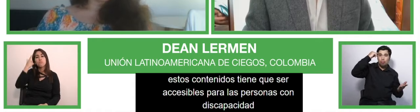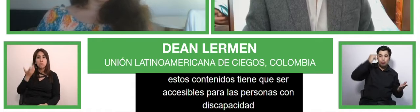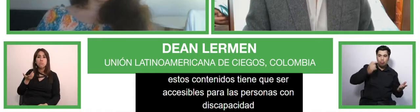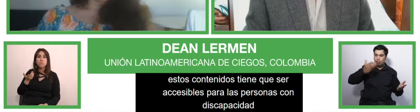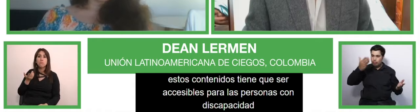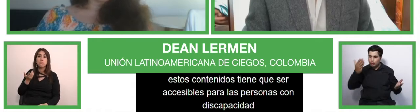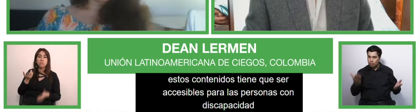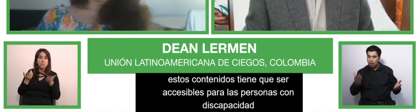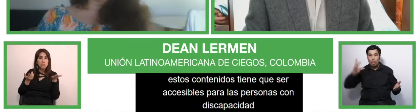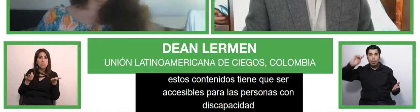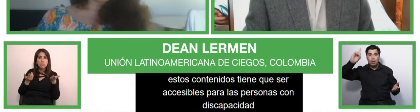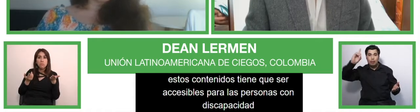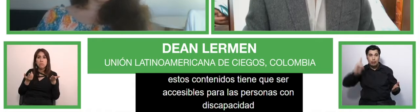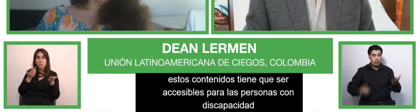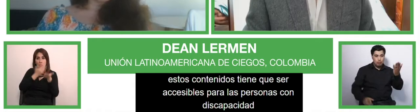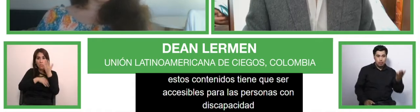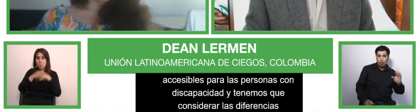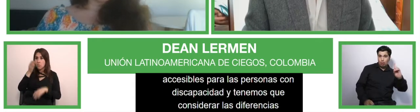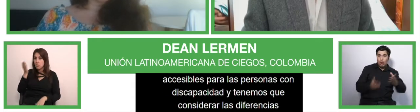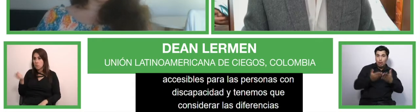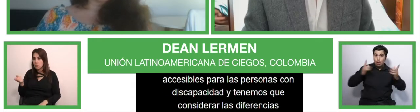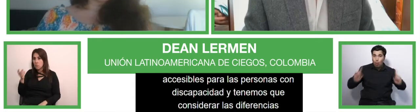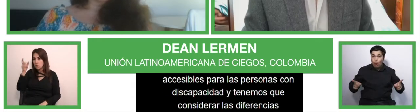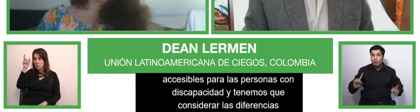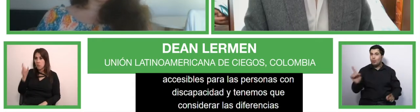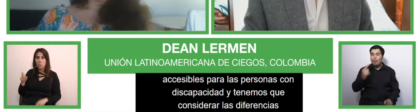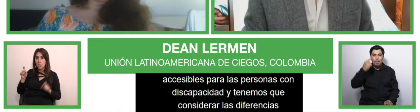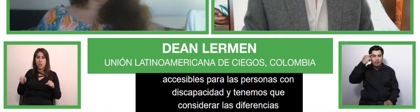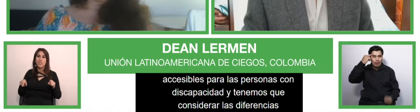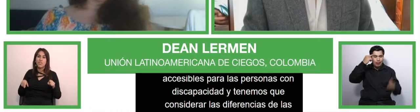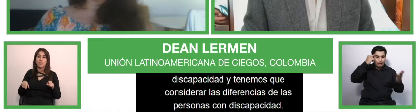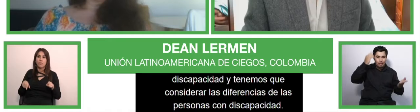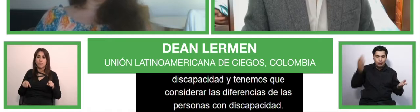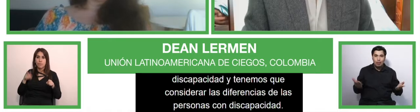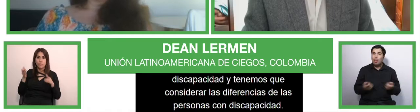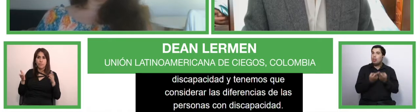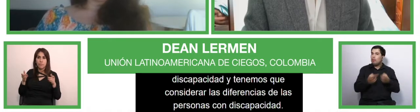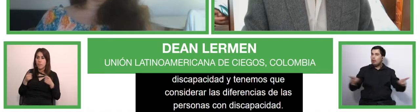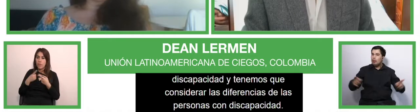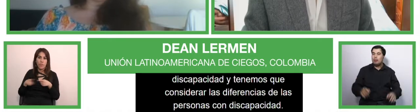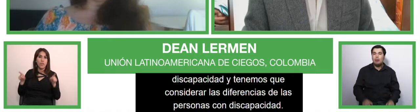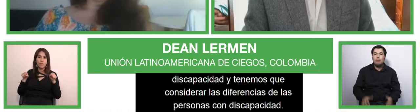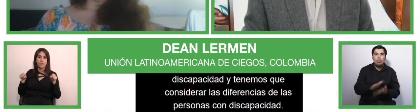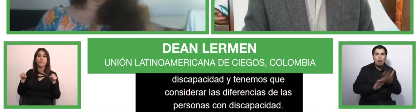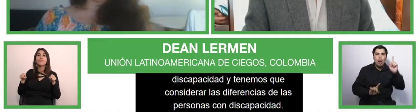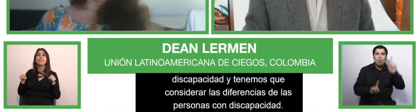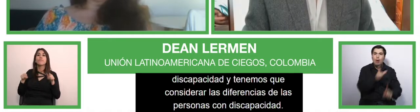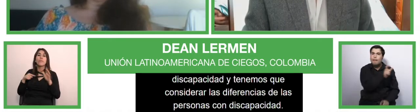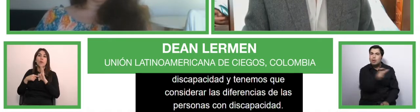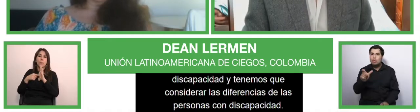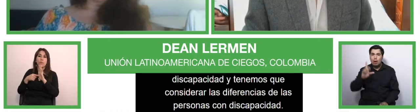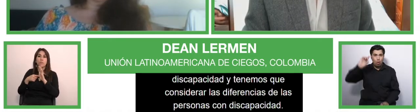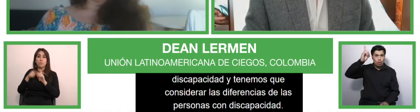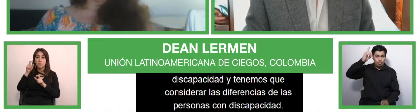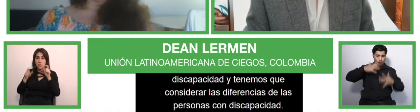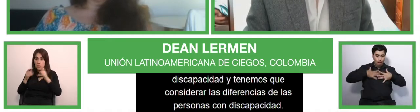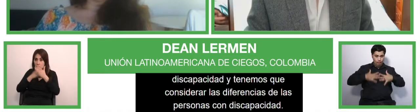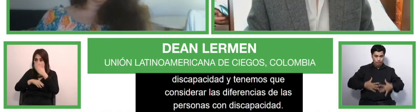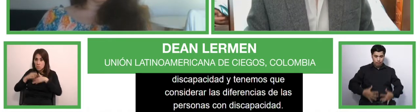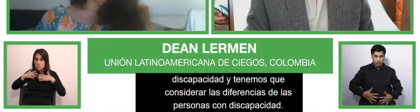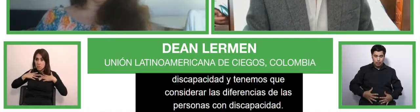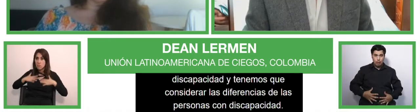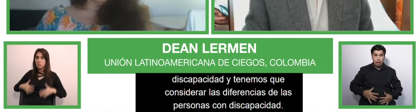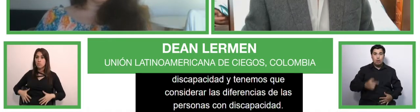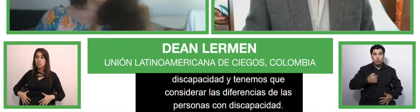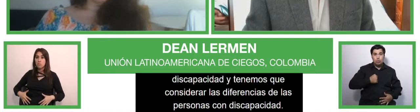las personas con discapacidad. Porque para algunas personas con discapacidad física, tengo que resolver